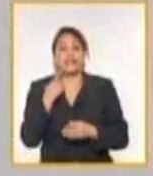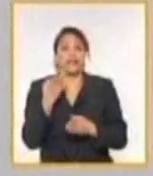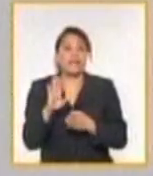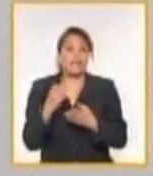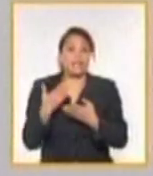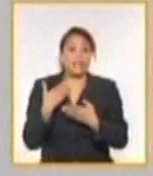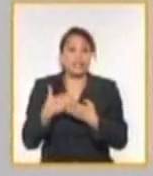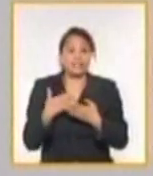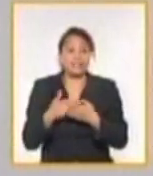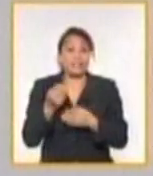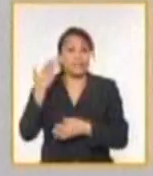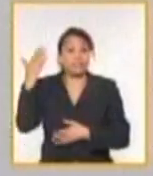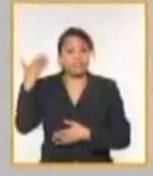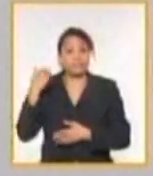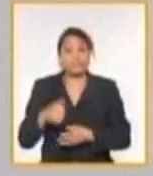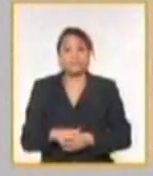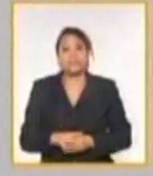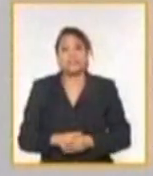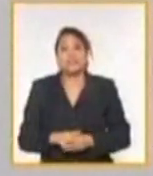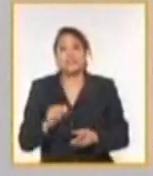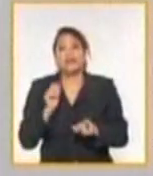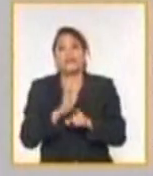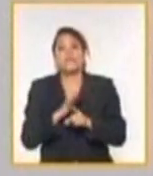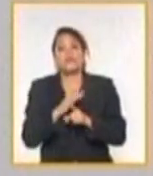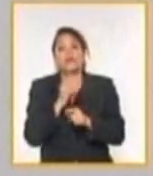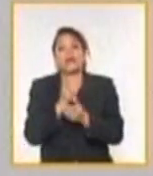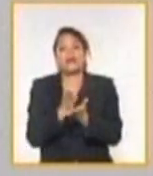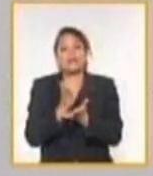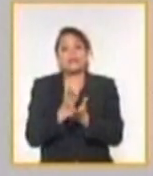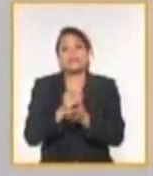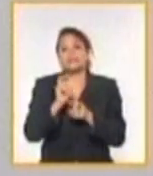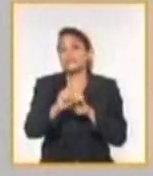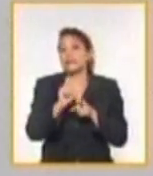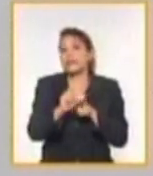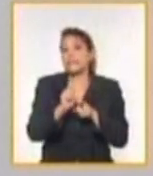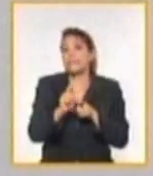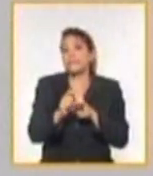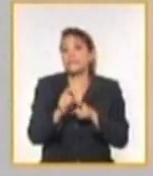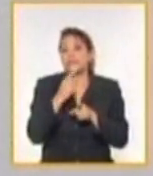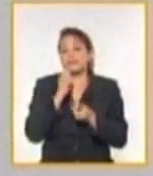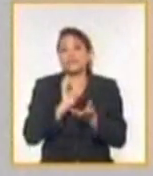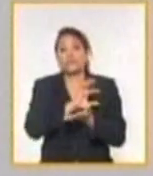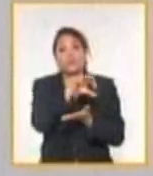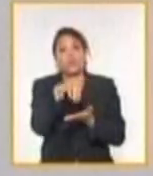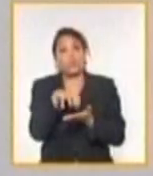clase a los campesinos del lugar donde estaba